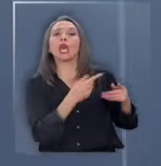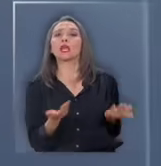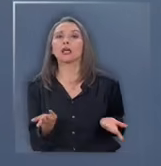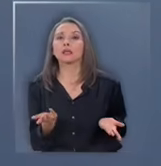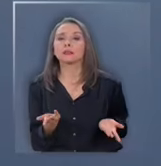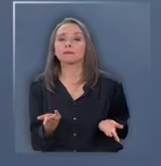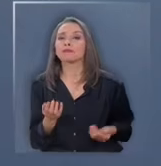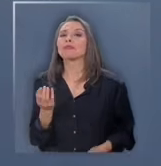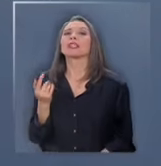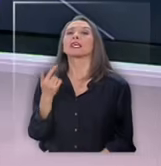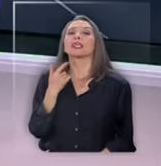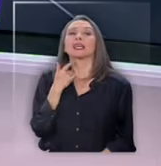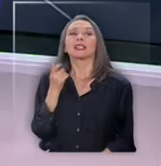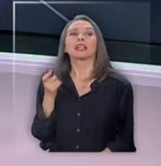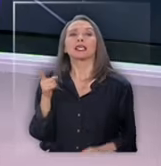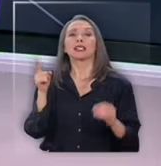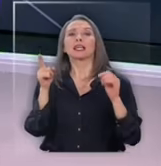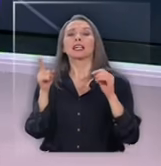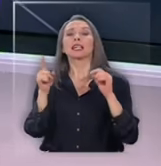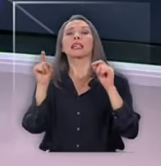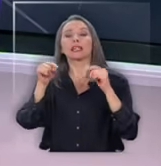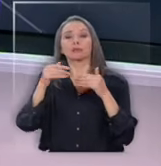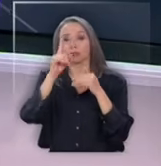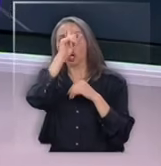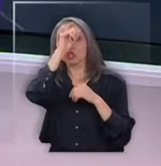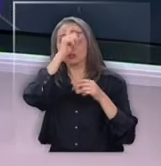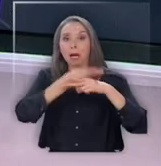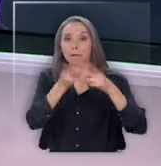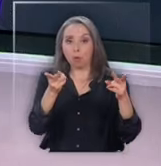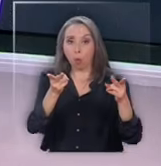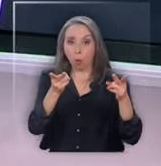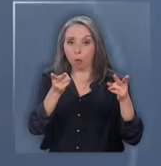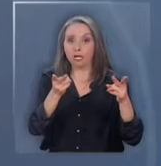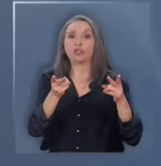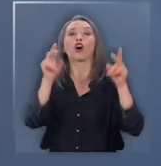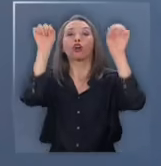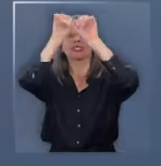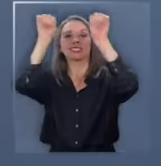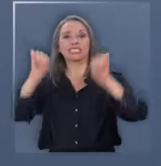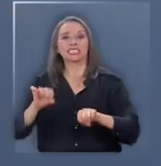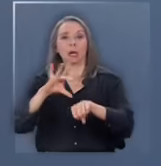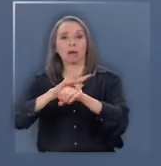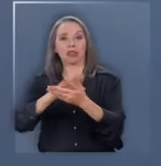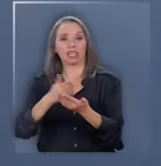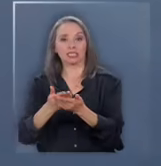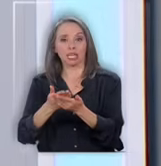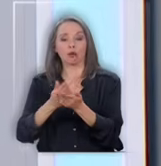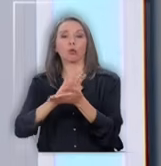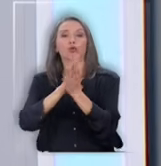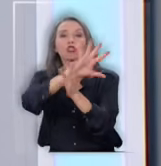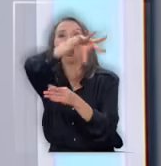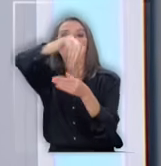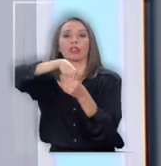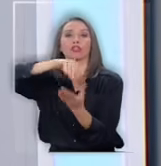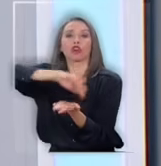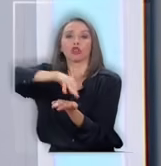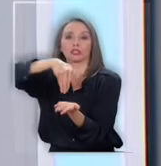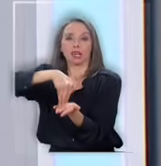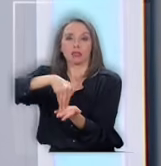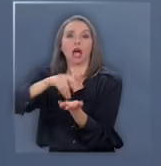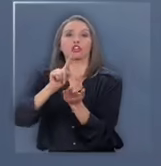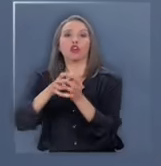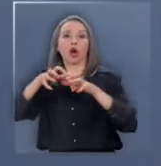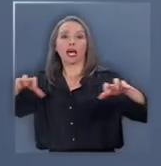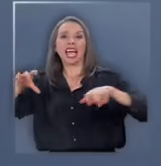que cintura le queda del sistema al sistema de salud porque acá ya se centralizó todo podríamos decir que no